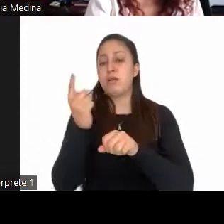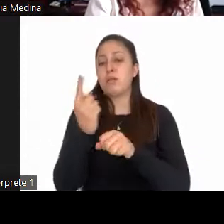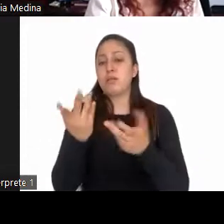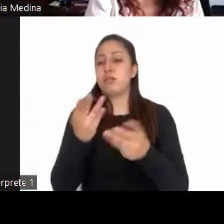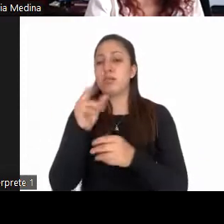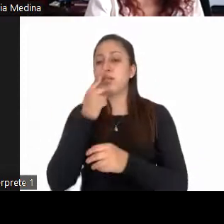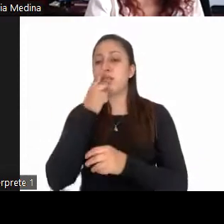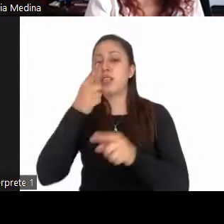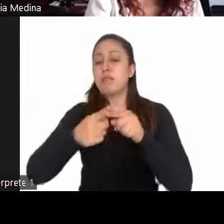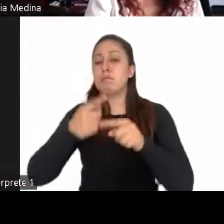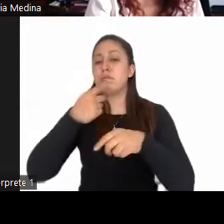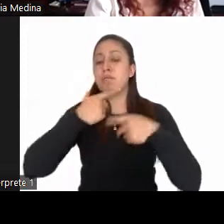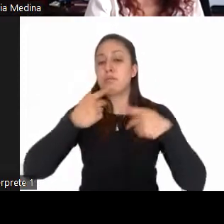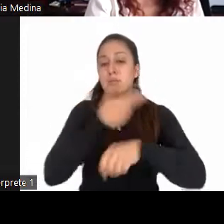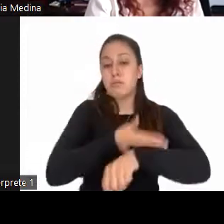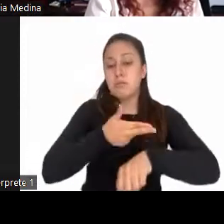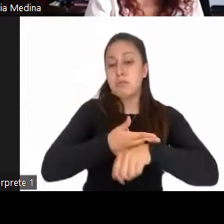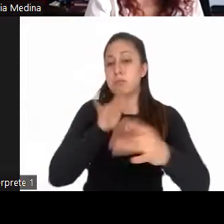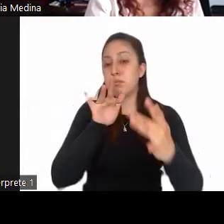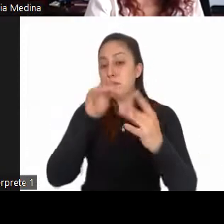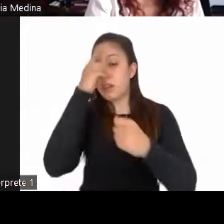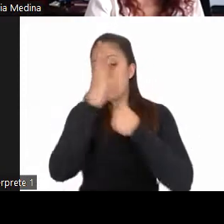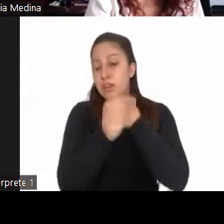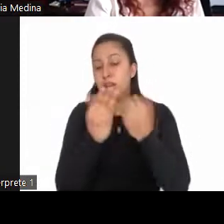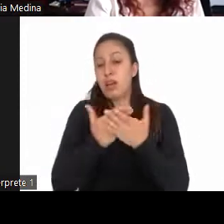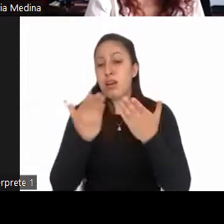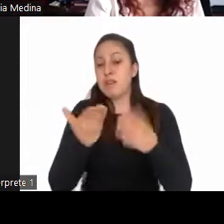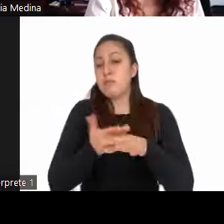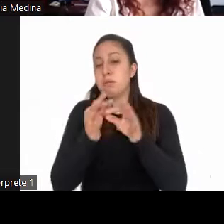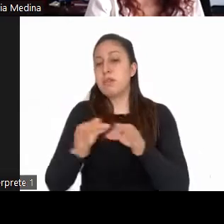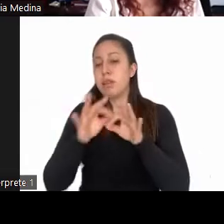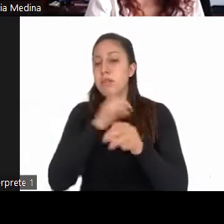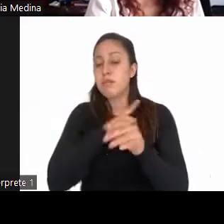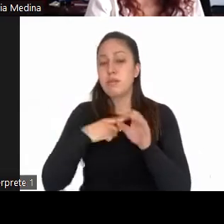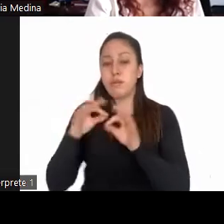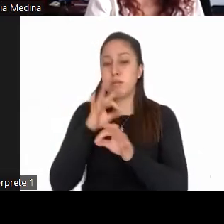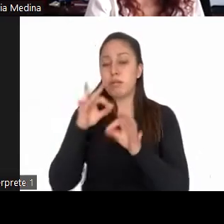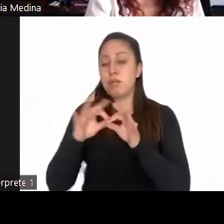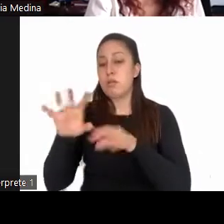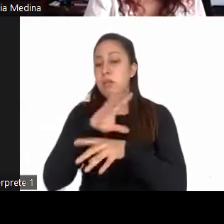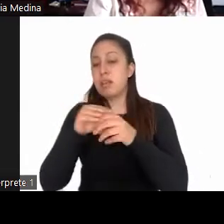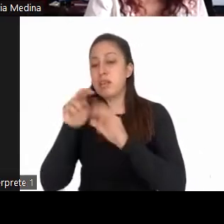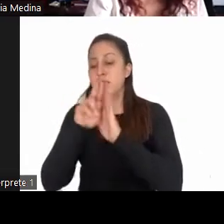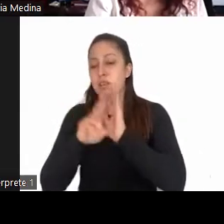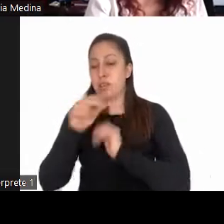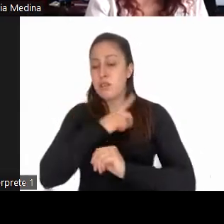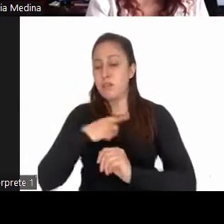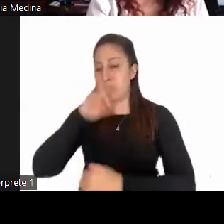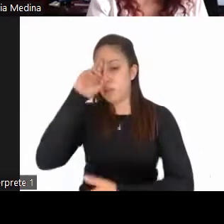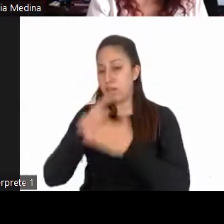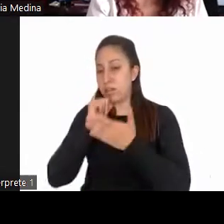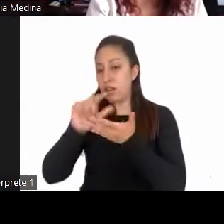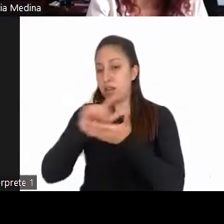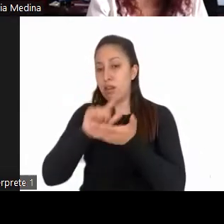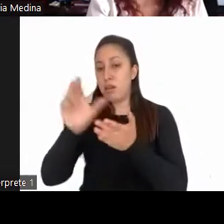tanto, lo relevante de este artículo es que se cumpla con la normativa vigente, que no se viole la ley al momento de colocar